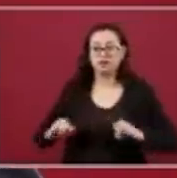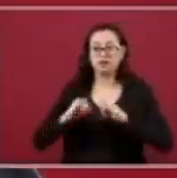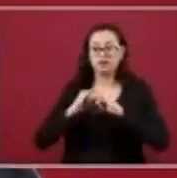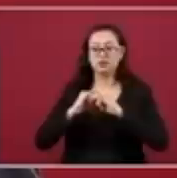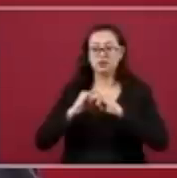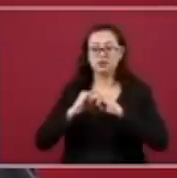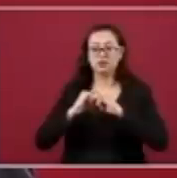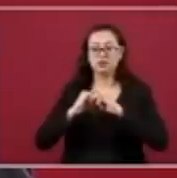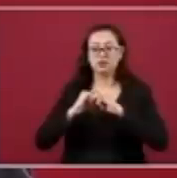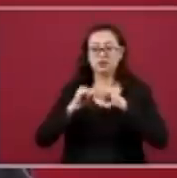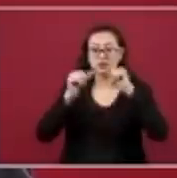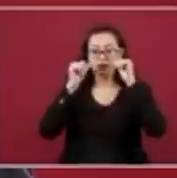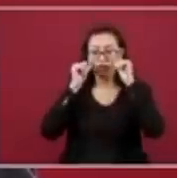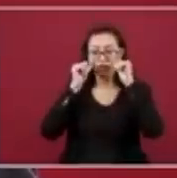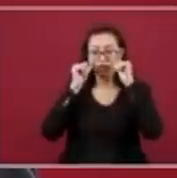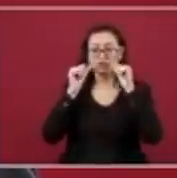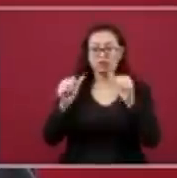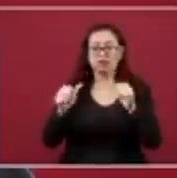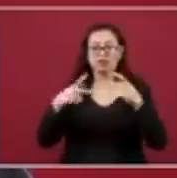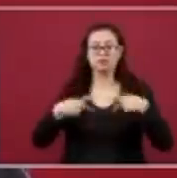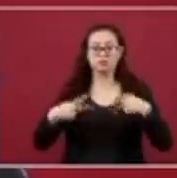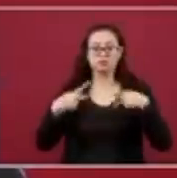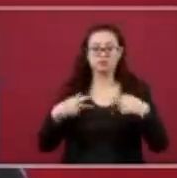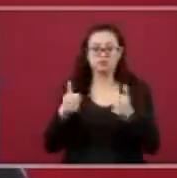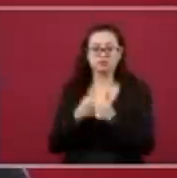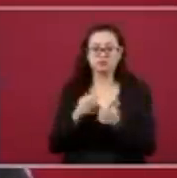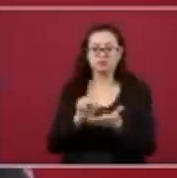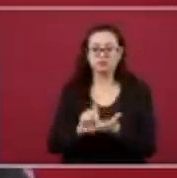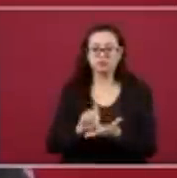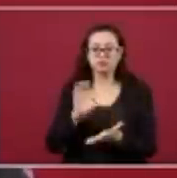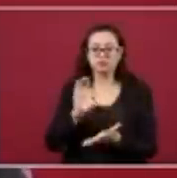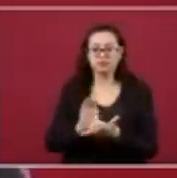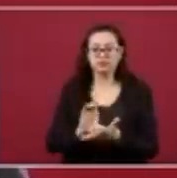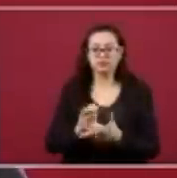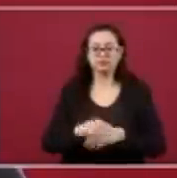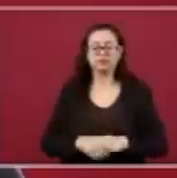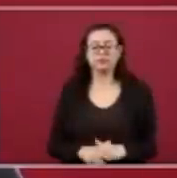para la Atención a Personas con Discapacidad.